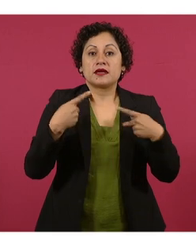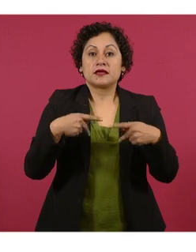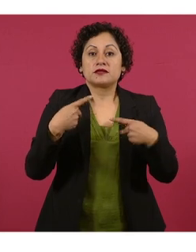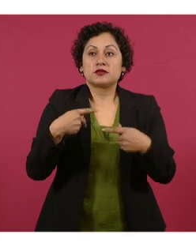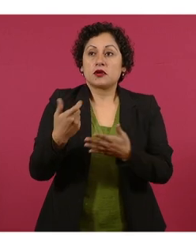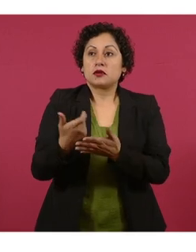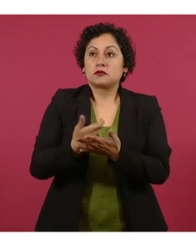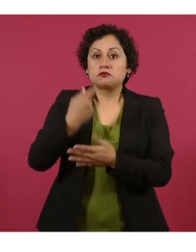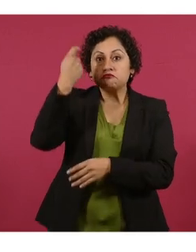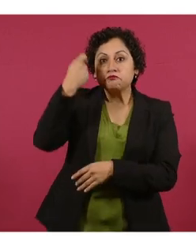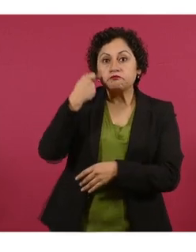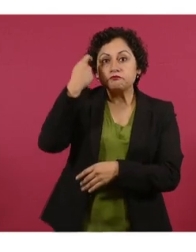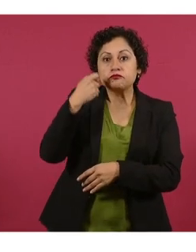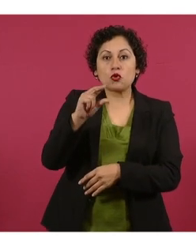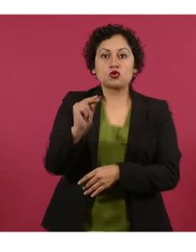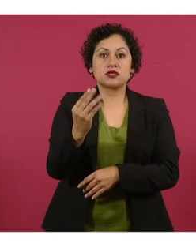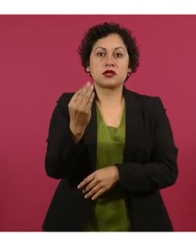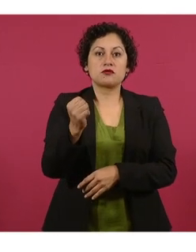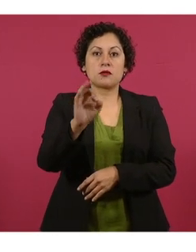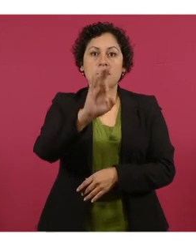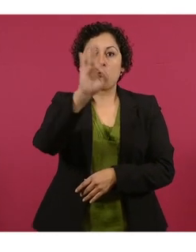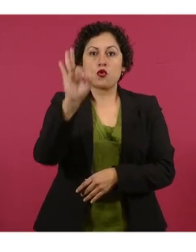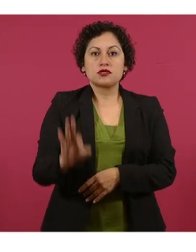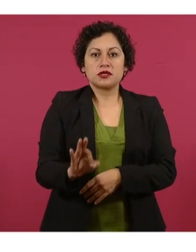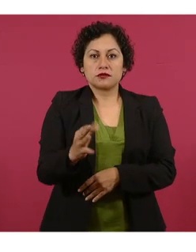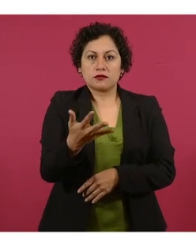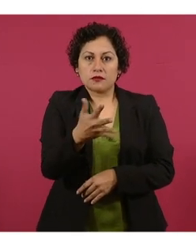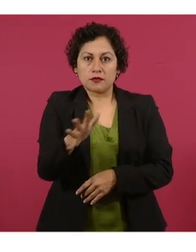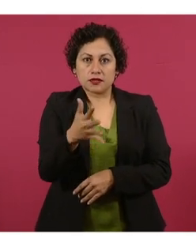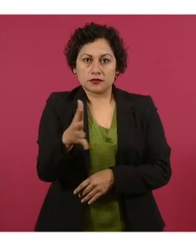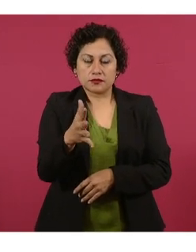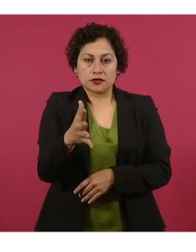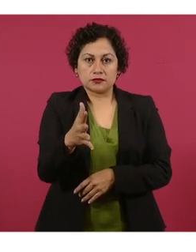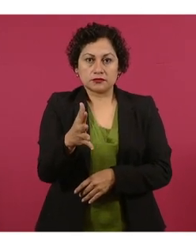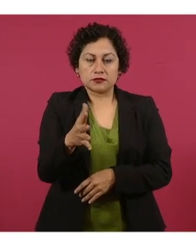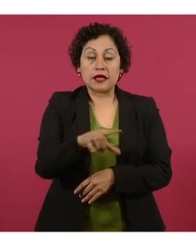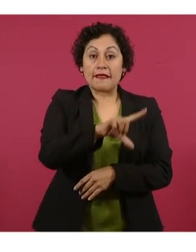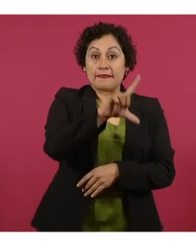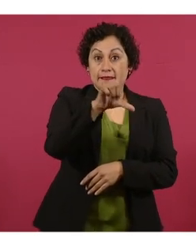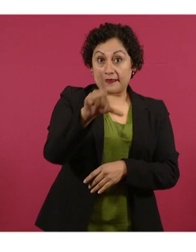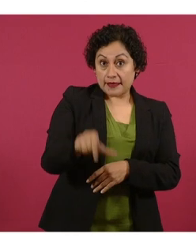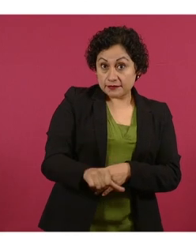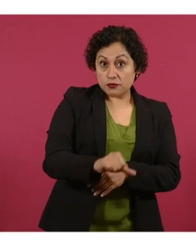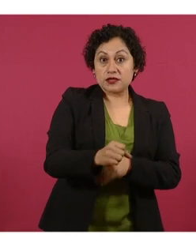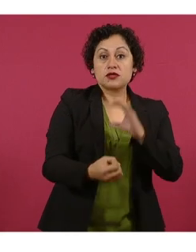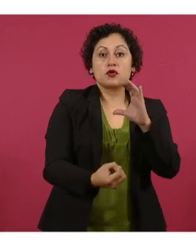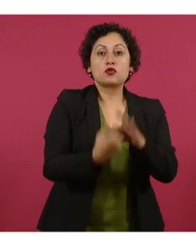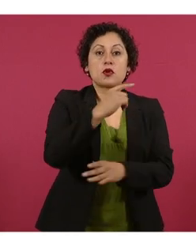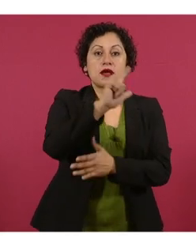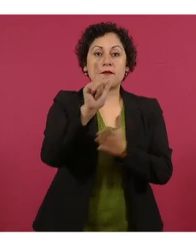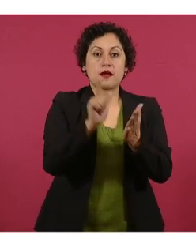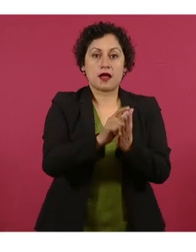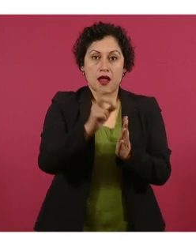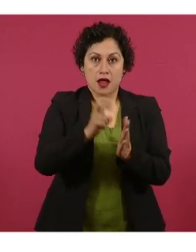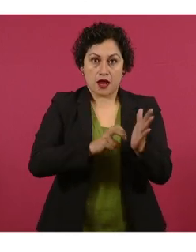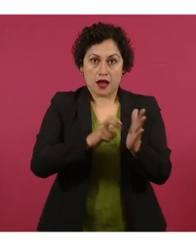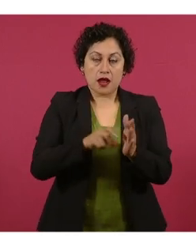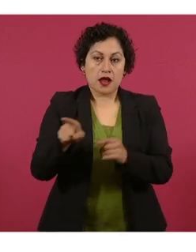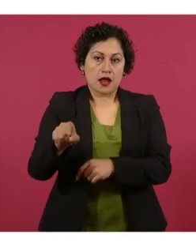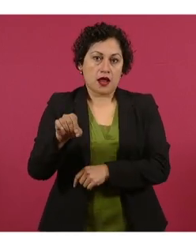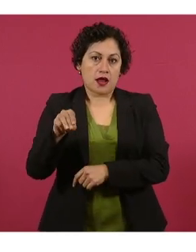del 89% de su salario y ya con las nuevas reglas, en el caso de los que cotizan en el IMSS,